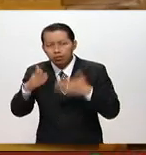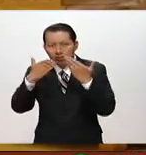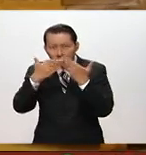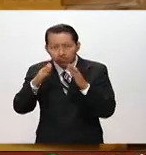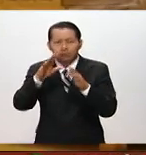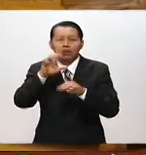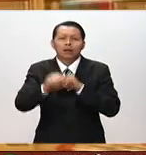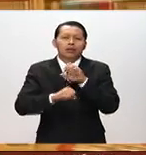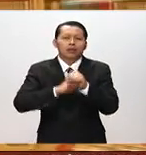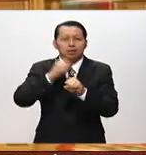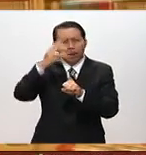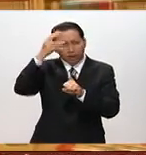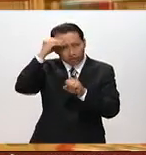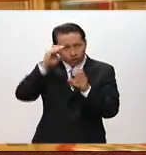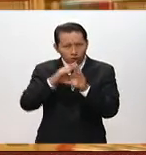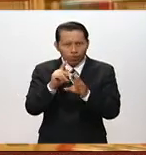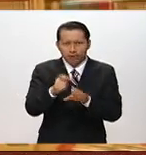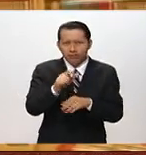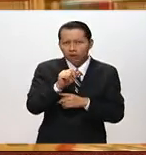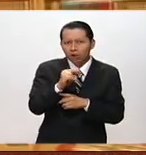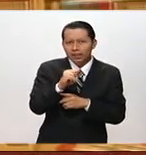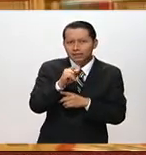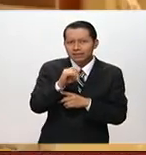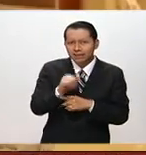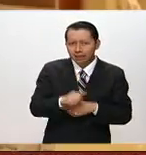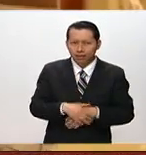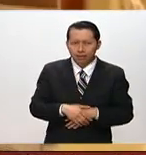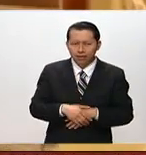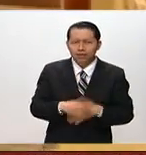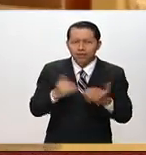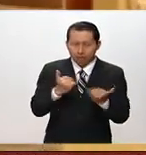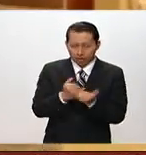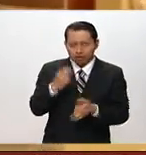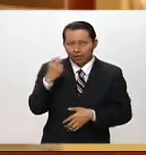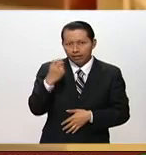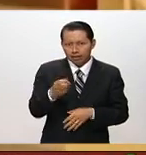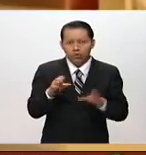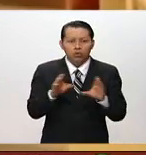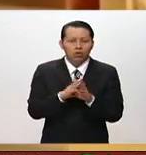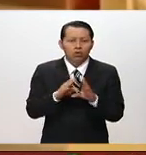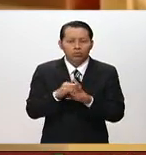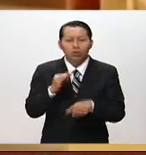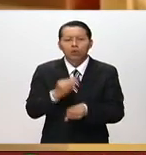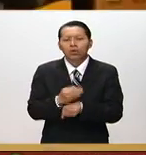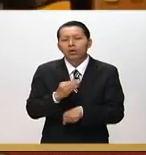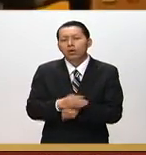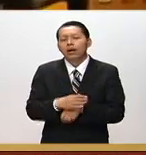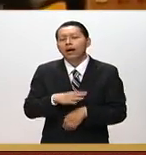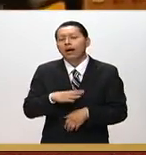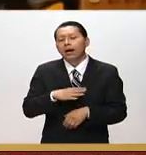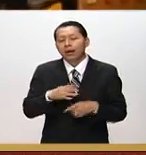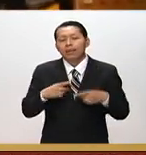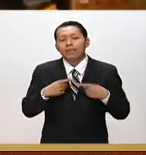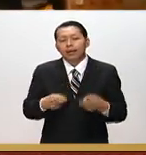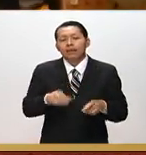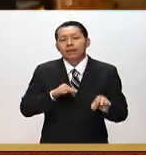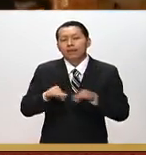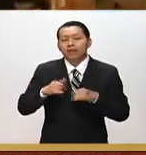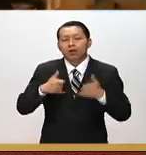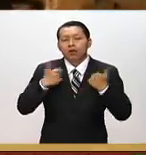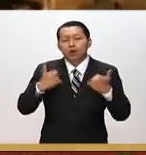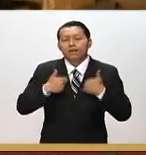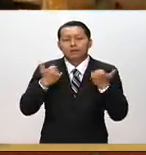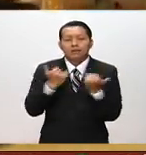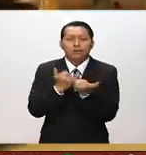que vayan aprendiendo lo que es la logística real. Entonces ahorita estoy con la UTECH dando empleo a jóvenes que están